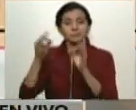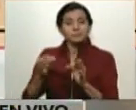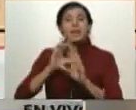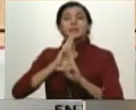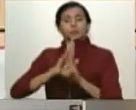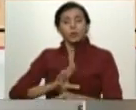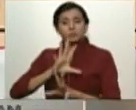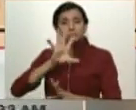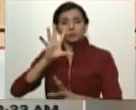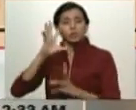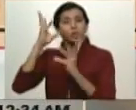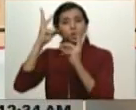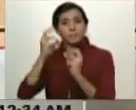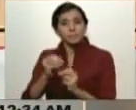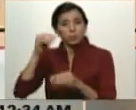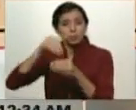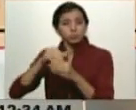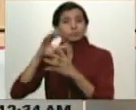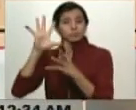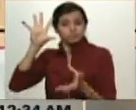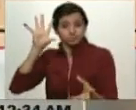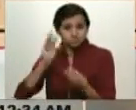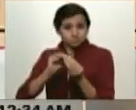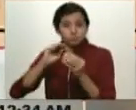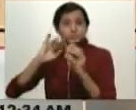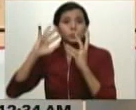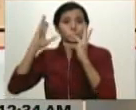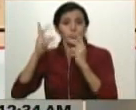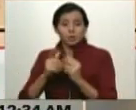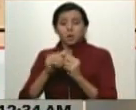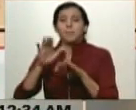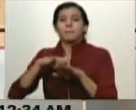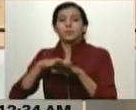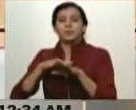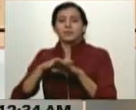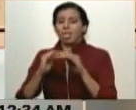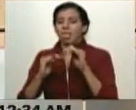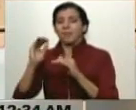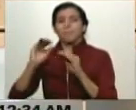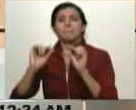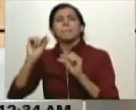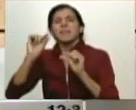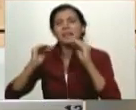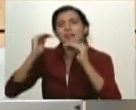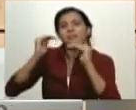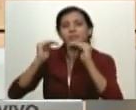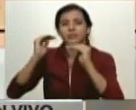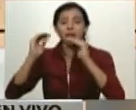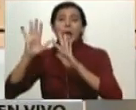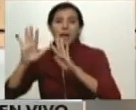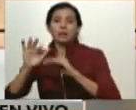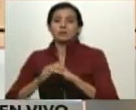sabemos, no son irreversibles porque las distancias son muy pequeñas. En la medida que van siendo